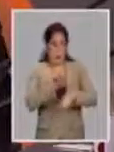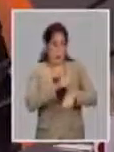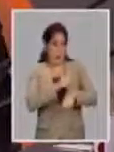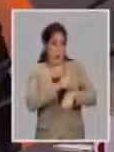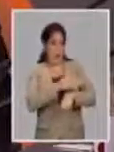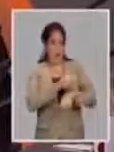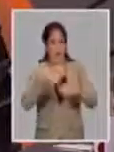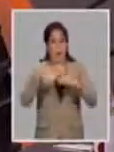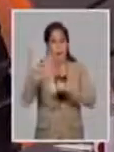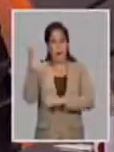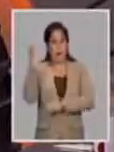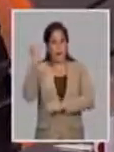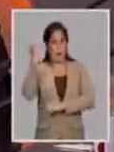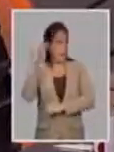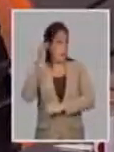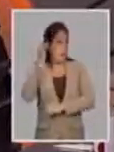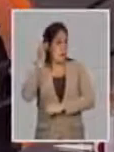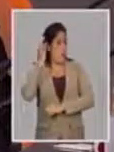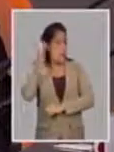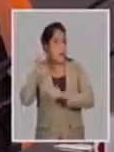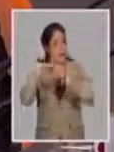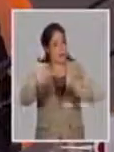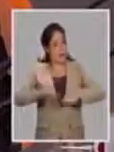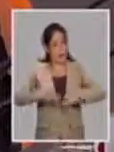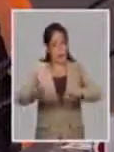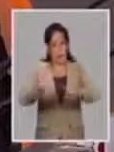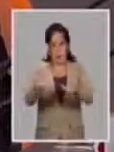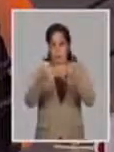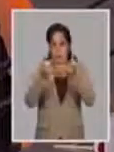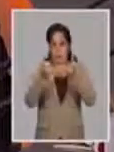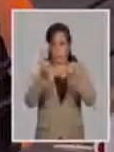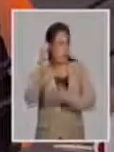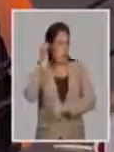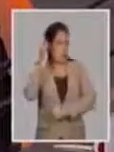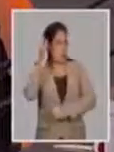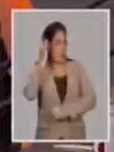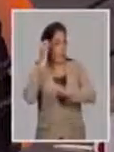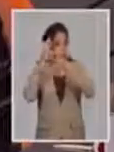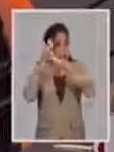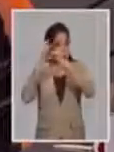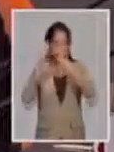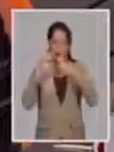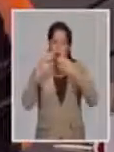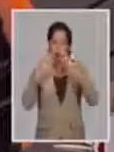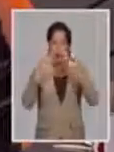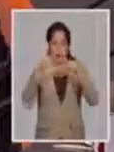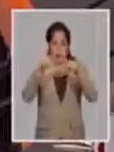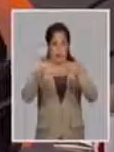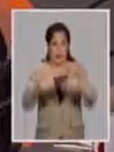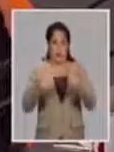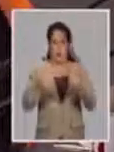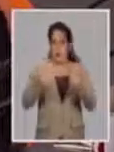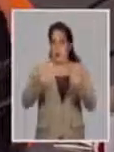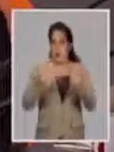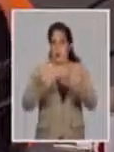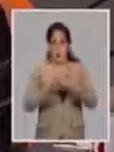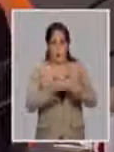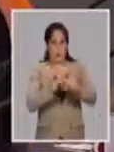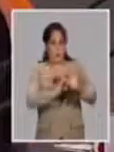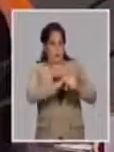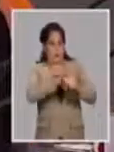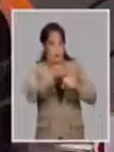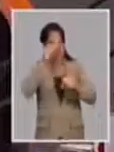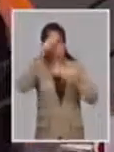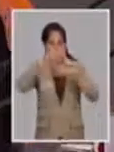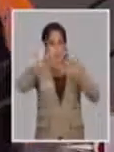pocos días del Día Internacional de la Mujer, pues esta mesa esté llena de talentosas mujeres cubanas que están en esta batalla